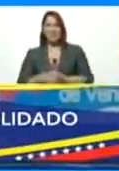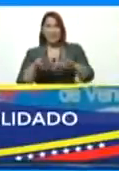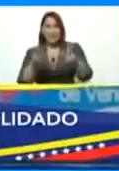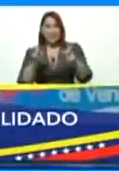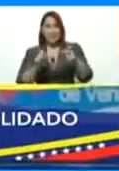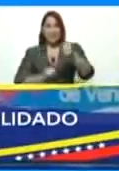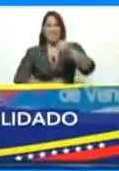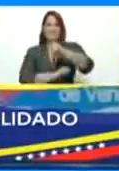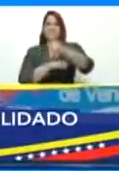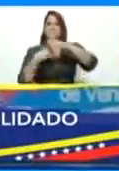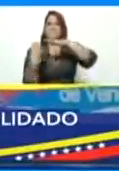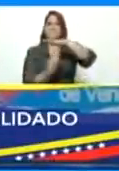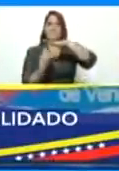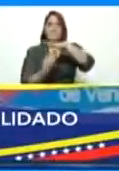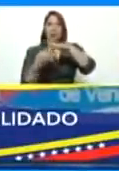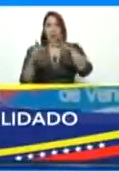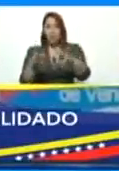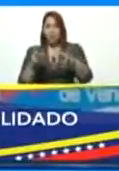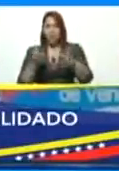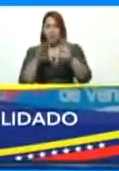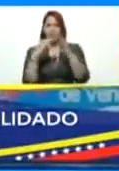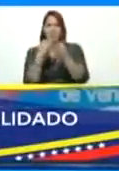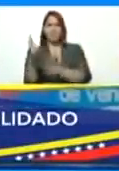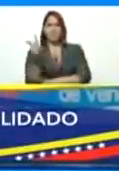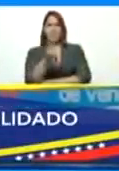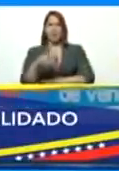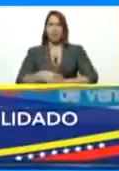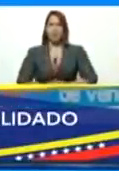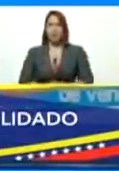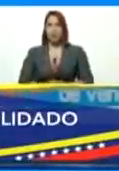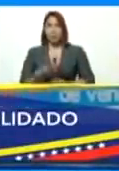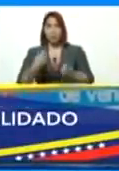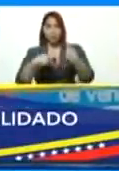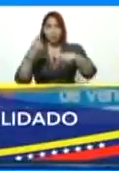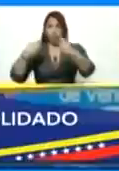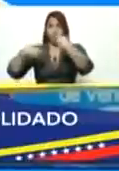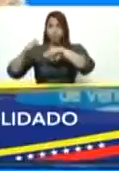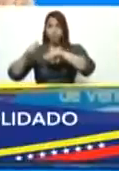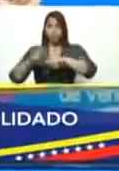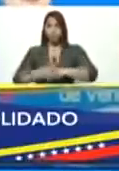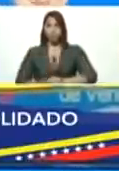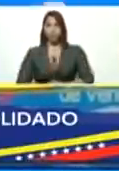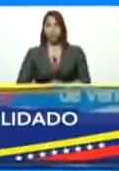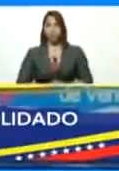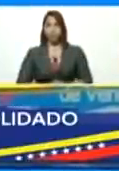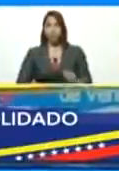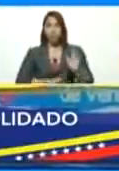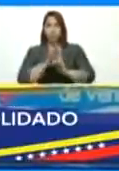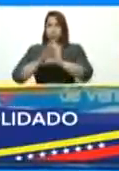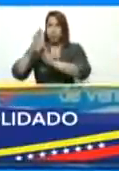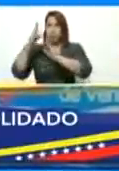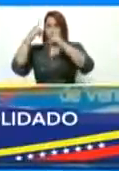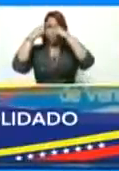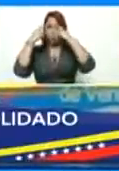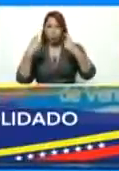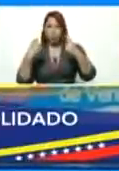básico de la familia venezolana a través del comercio a través del emprendimiento